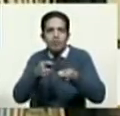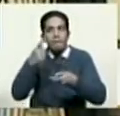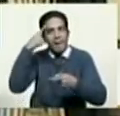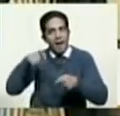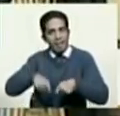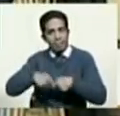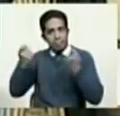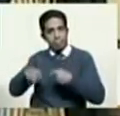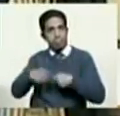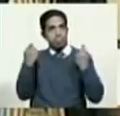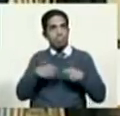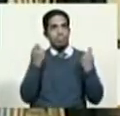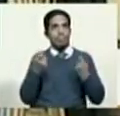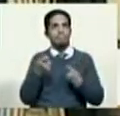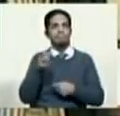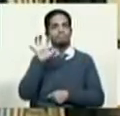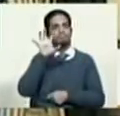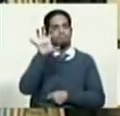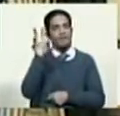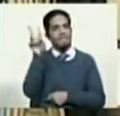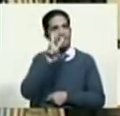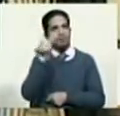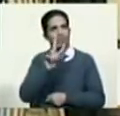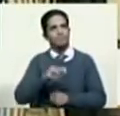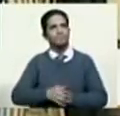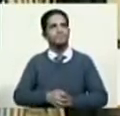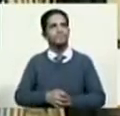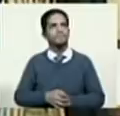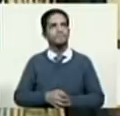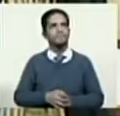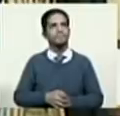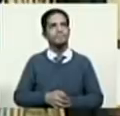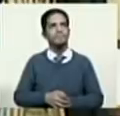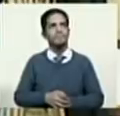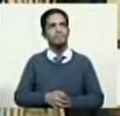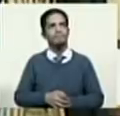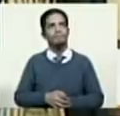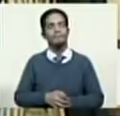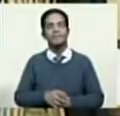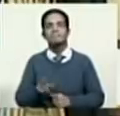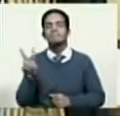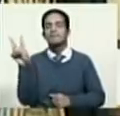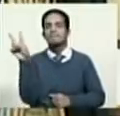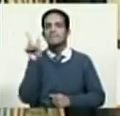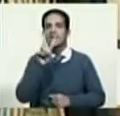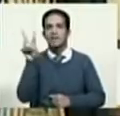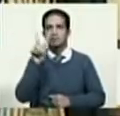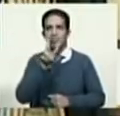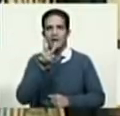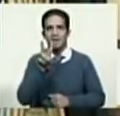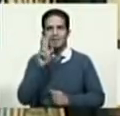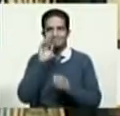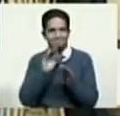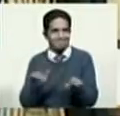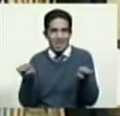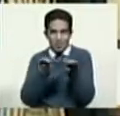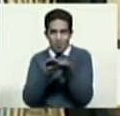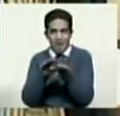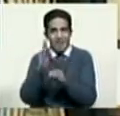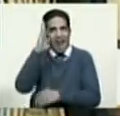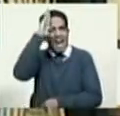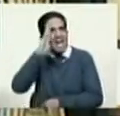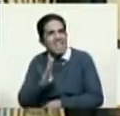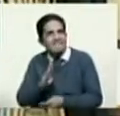Estado. En Venezuela no han llegado hasta el punto que llegaron en Libia o que llegaron